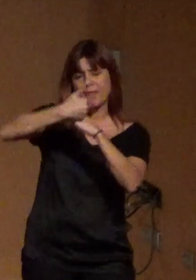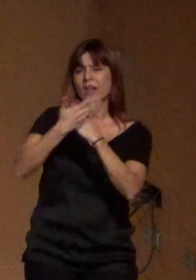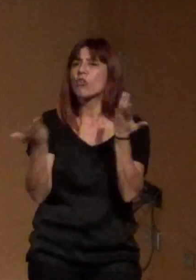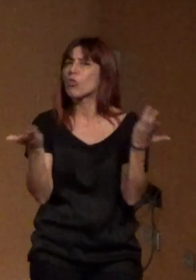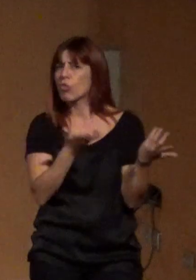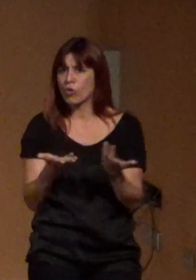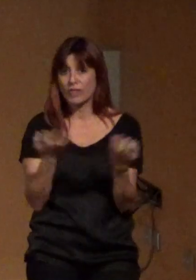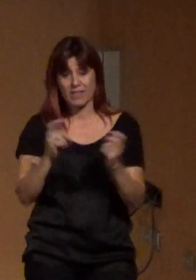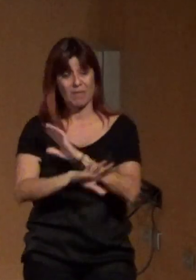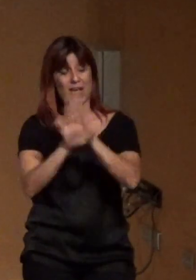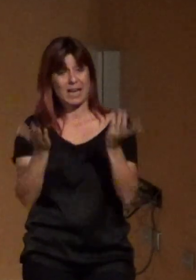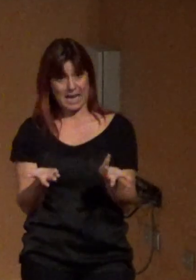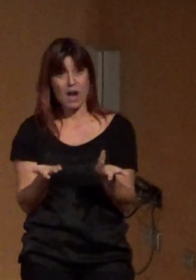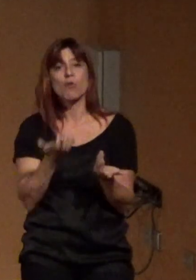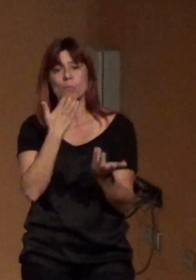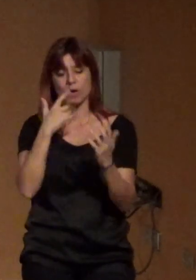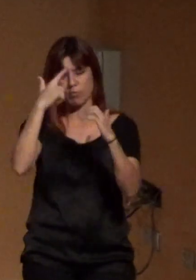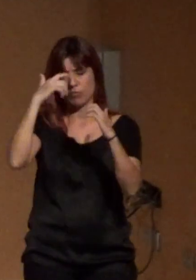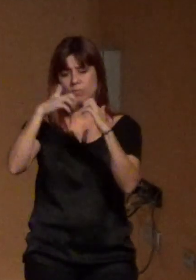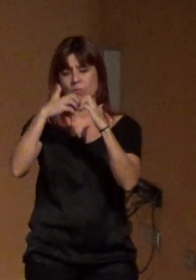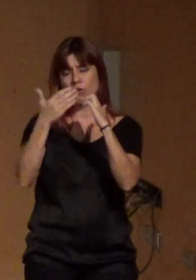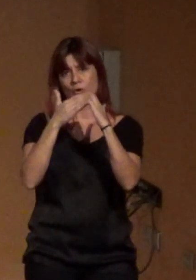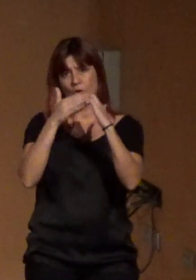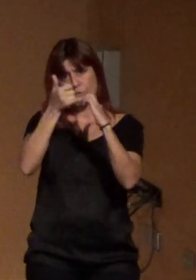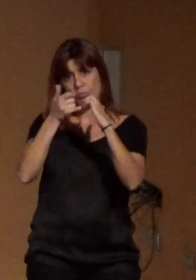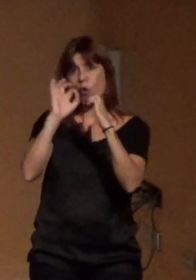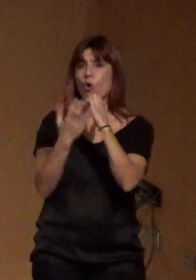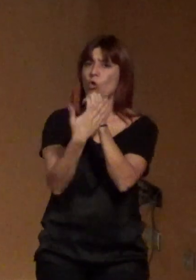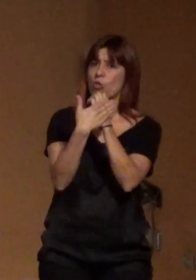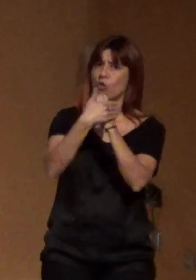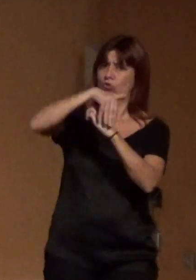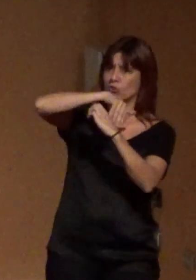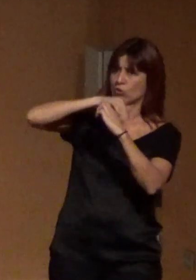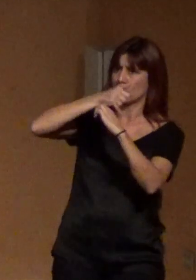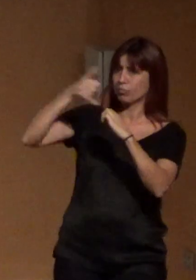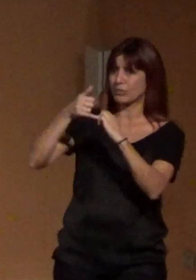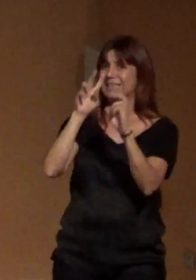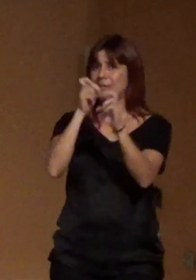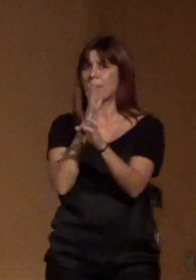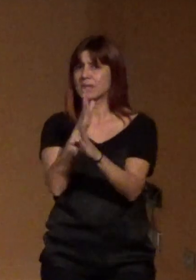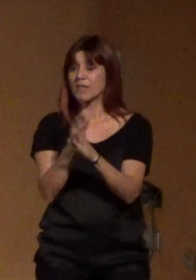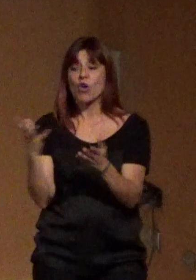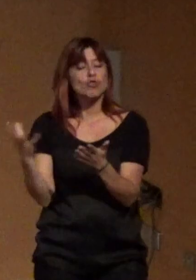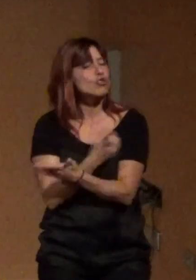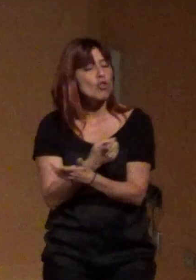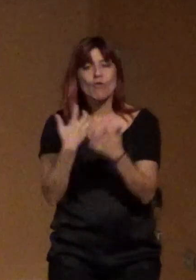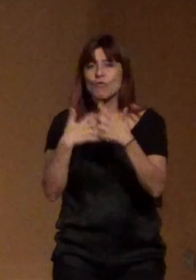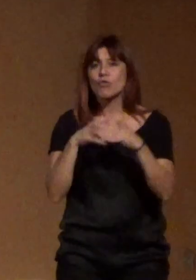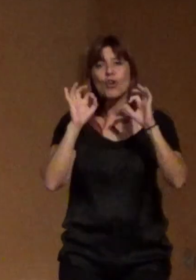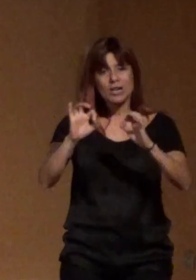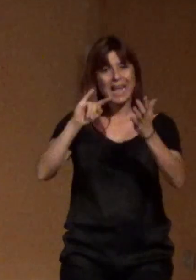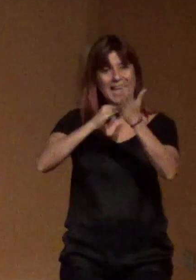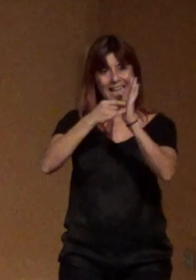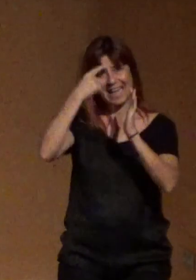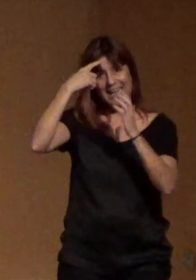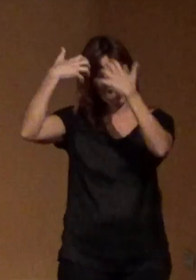de atención, el orbitofrontal con el control inhibitorio y el dorsolateral con la flexibilidad cognitiva o la perseveración. Todo esto es función ejecutiva. Y tenemos entonces